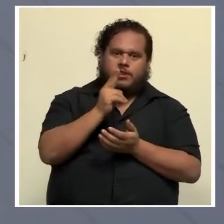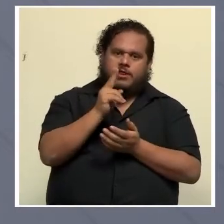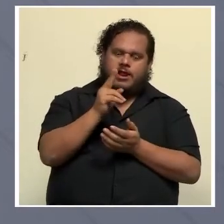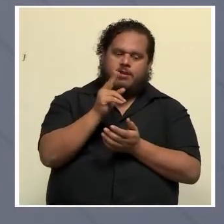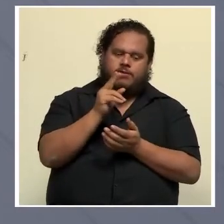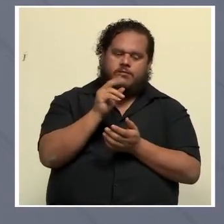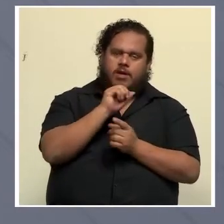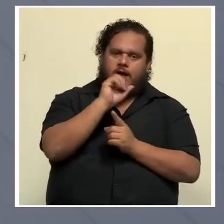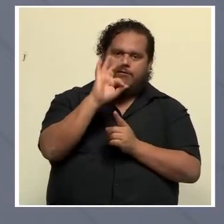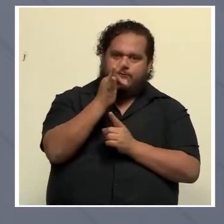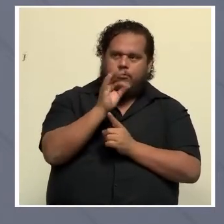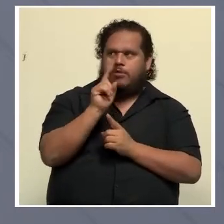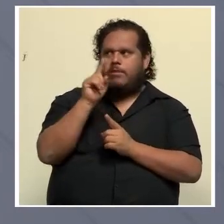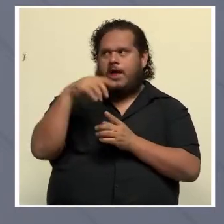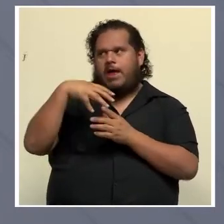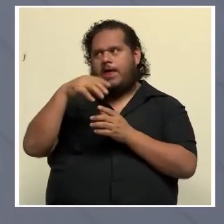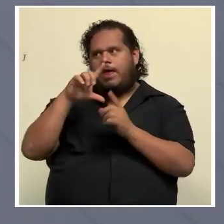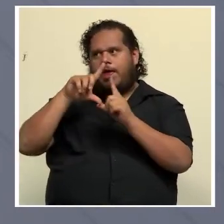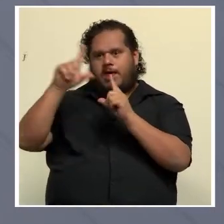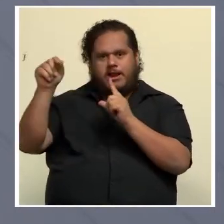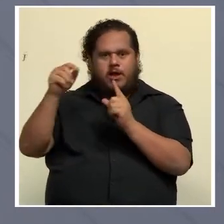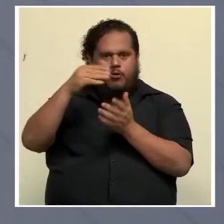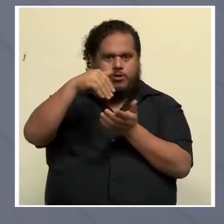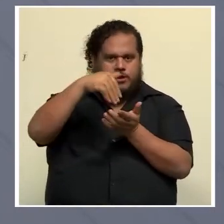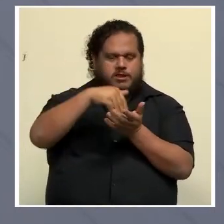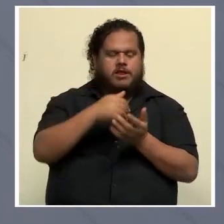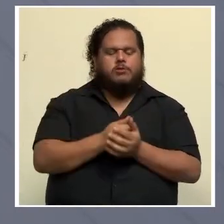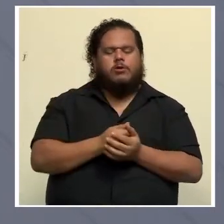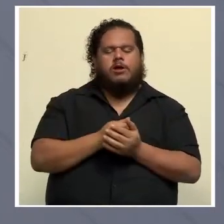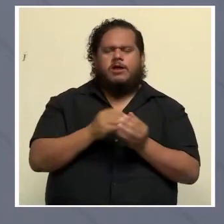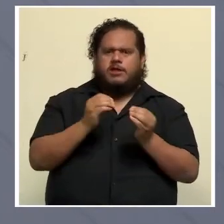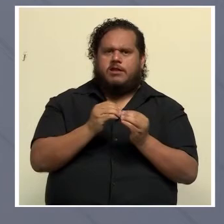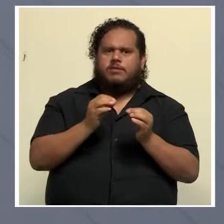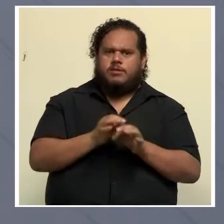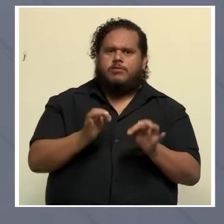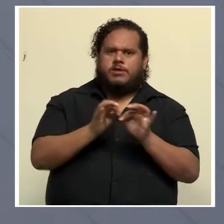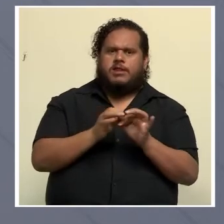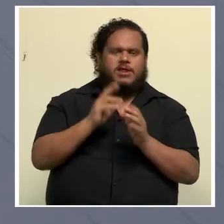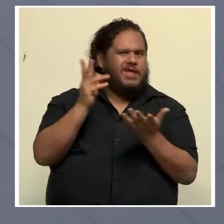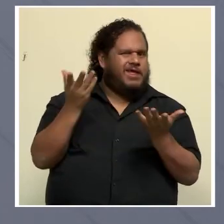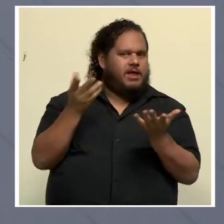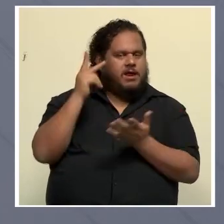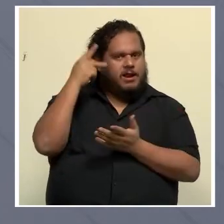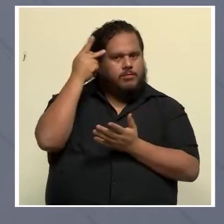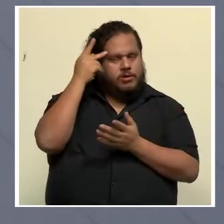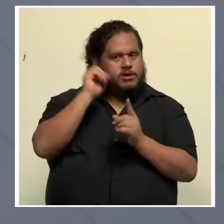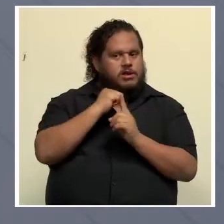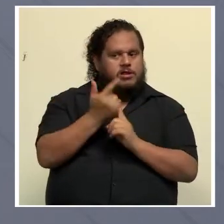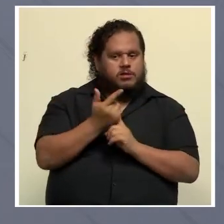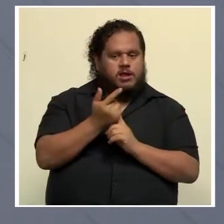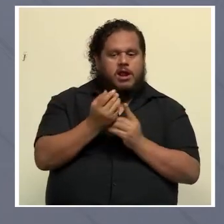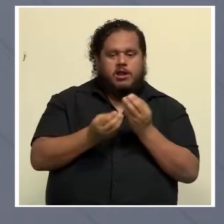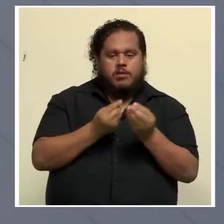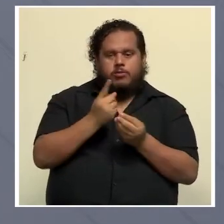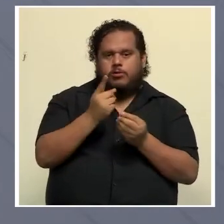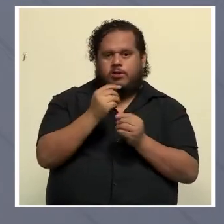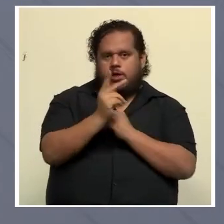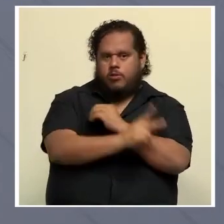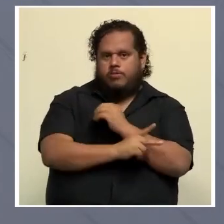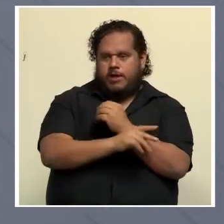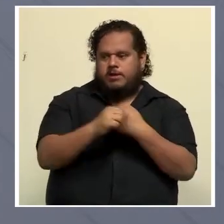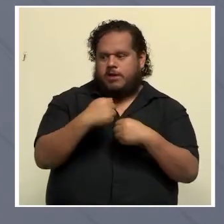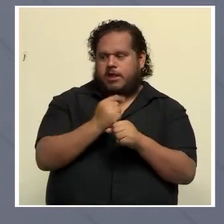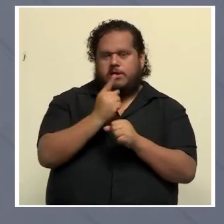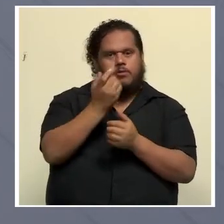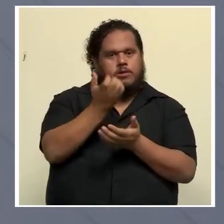regiones. Y es acá donde se vuelve de mayor importancia la política social que ejecuta un país, que ejecuta una economía, y